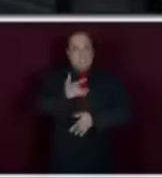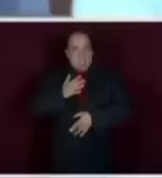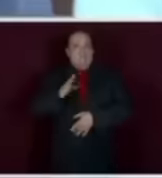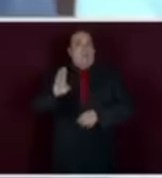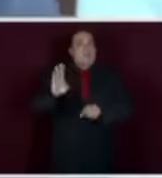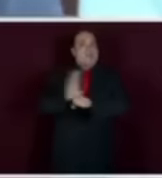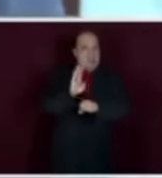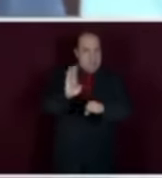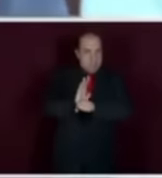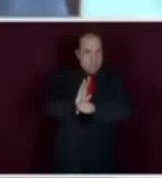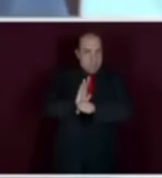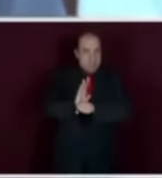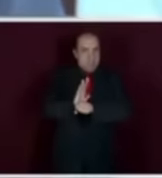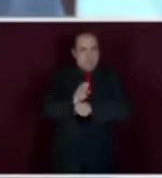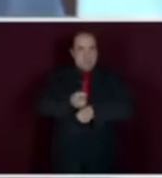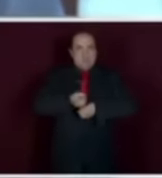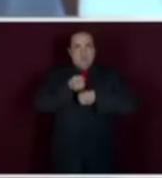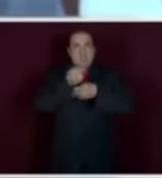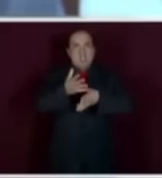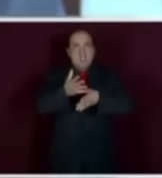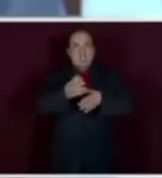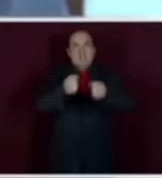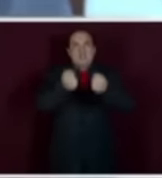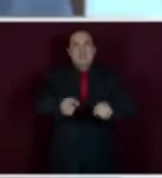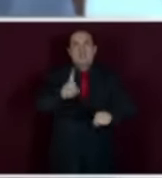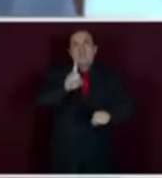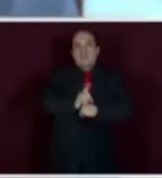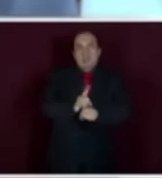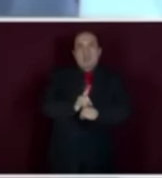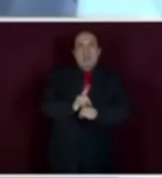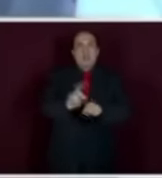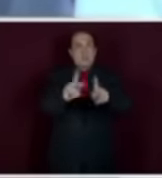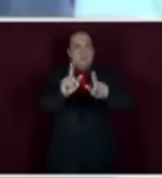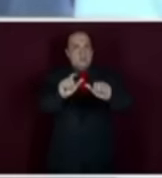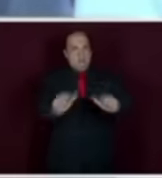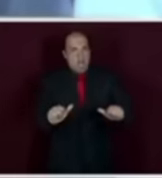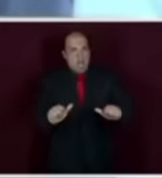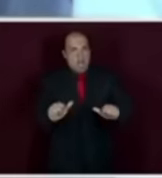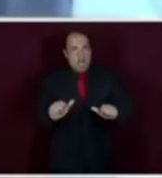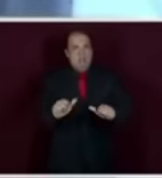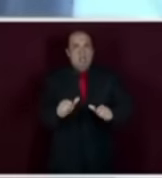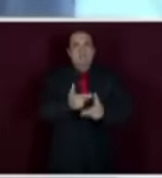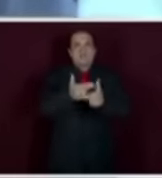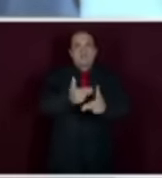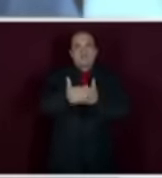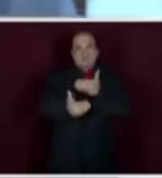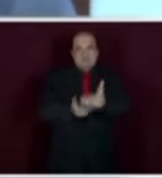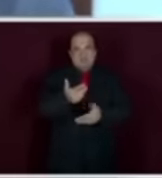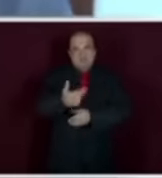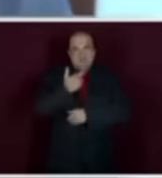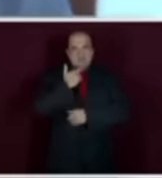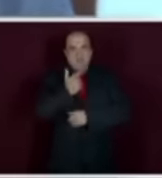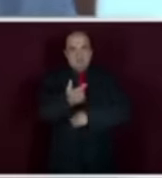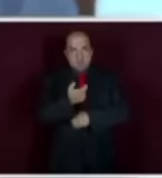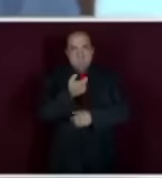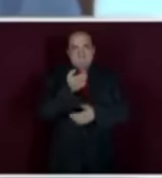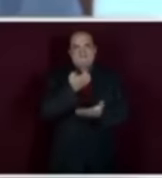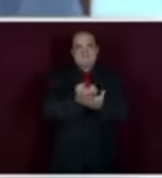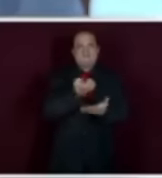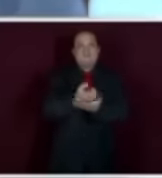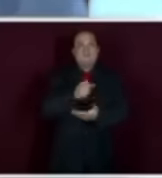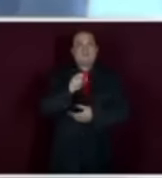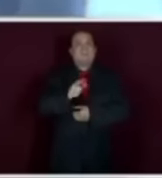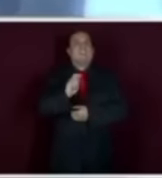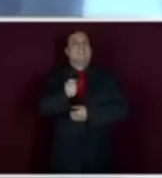que garantice seguridad, paz y prosperidad. Se trata de promover